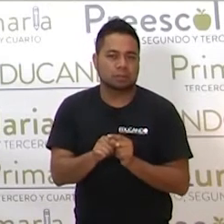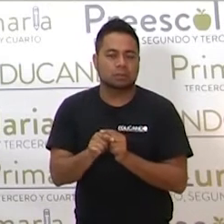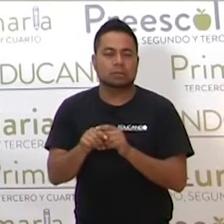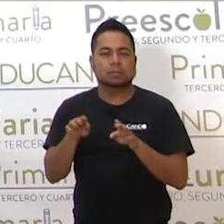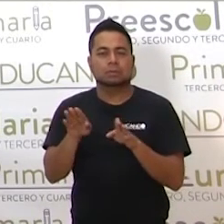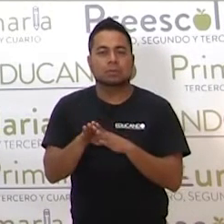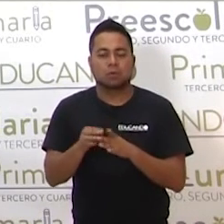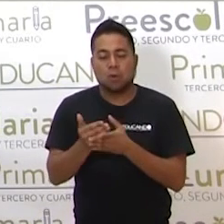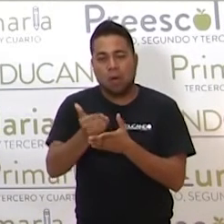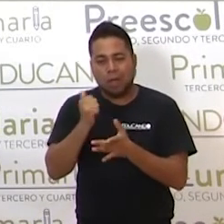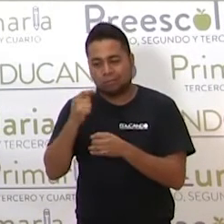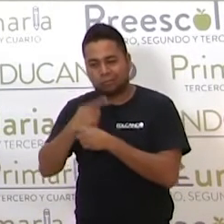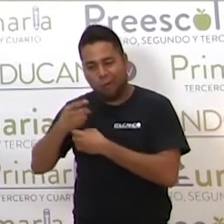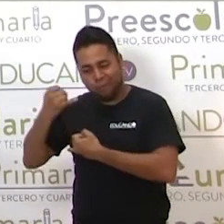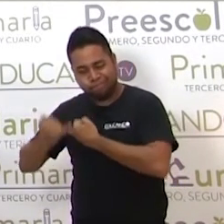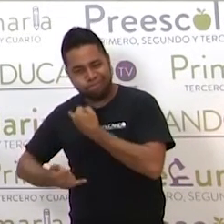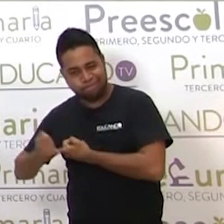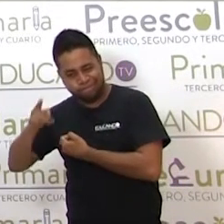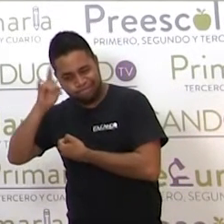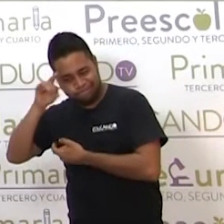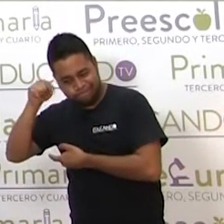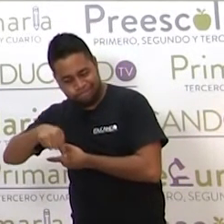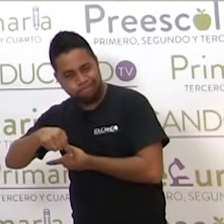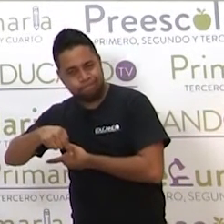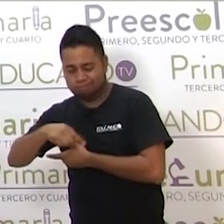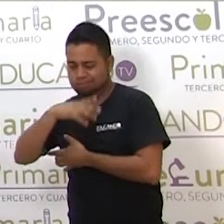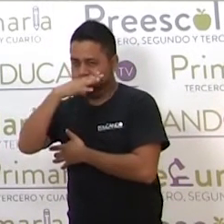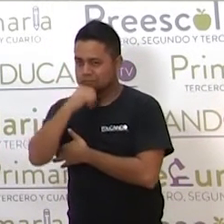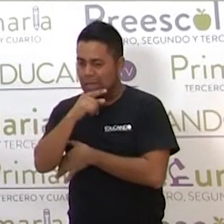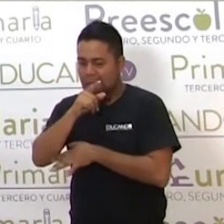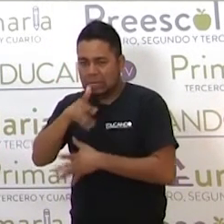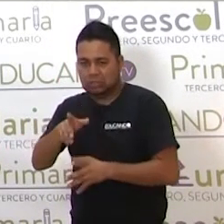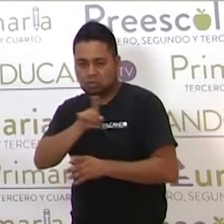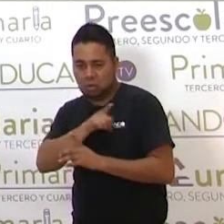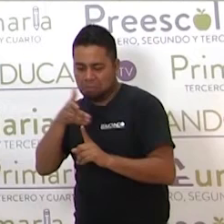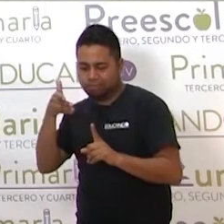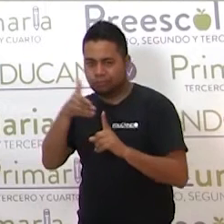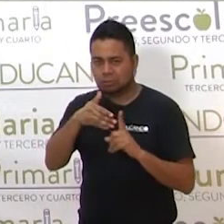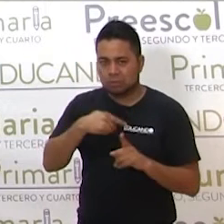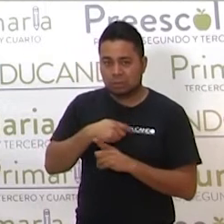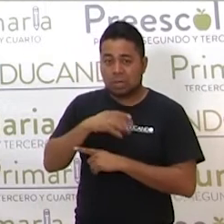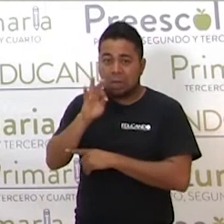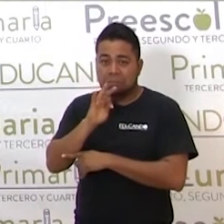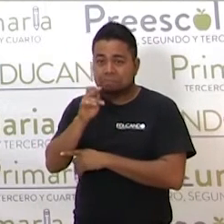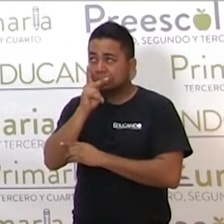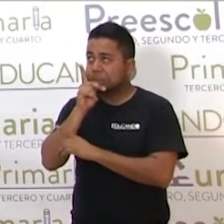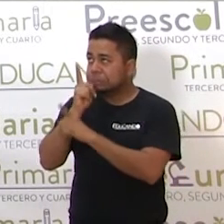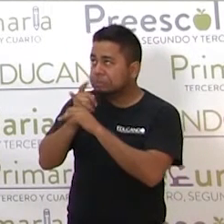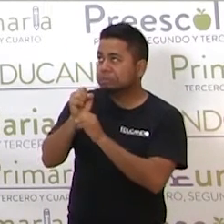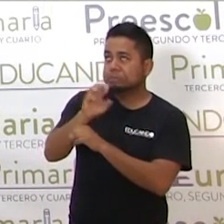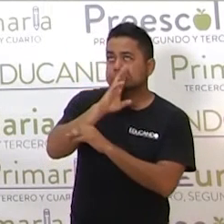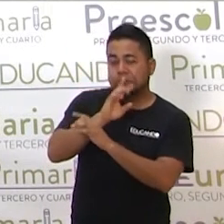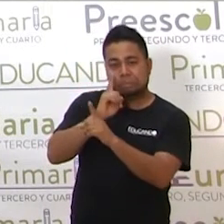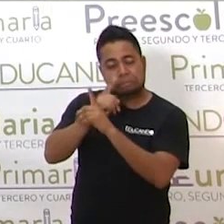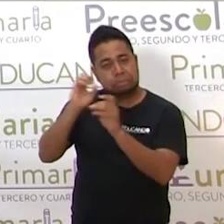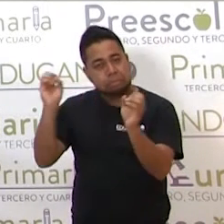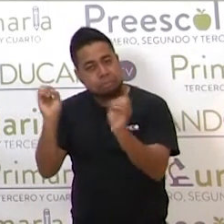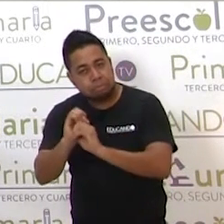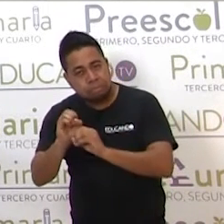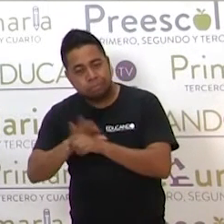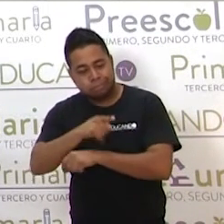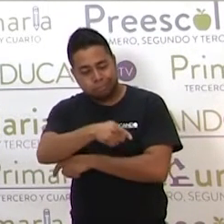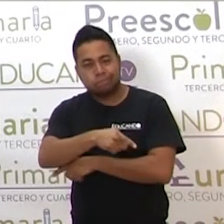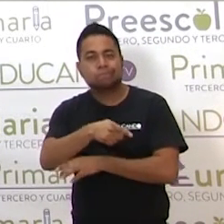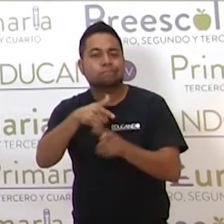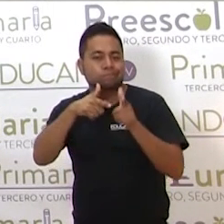siquiera por el purgatorio. Y yo no podré ver entonces ni a mi papá ni a mi mamá, que es ahí donde